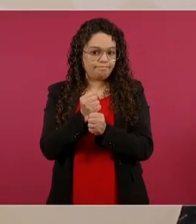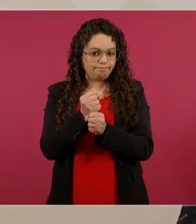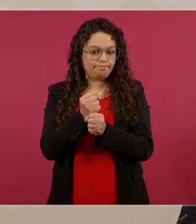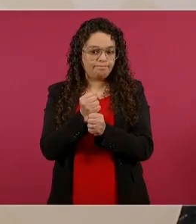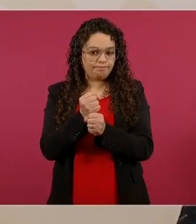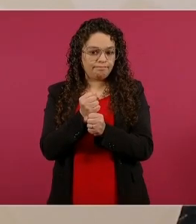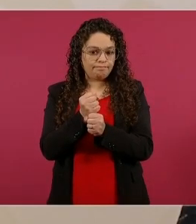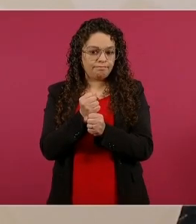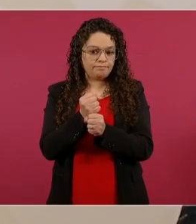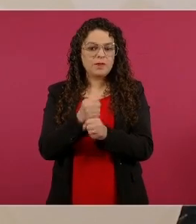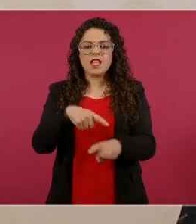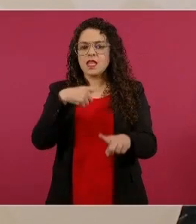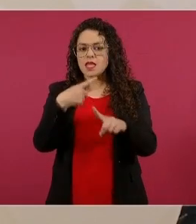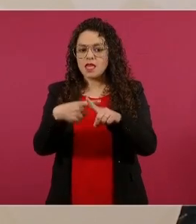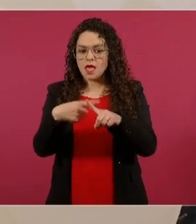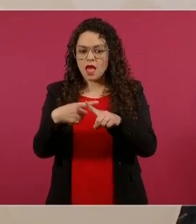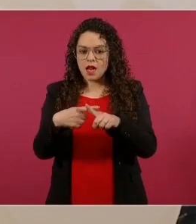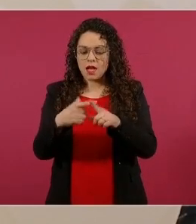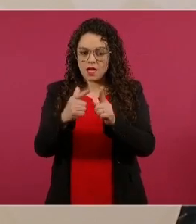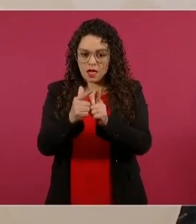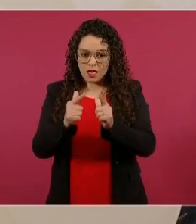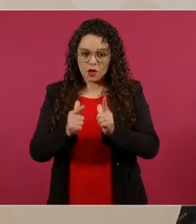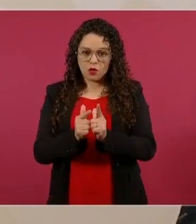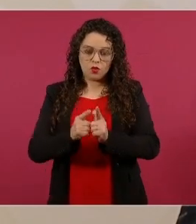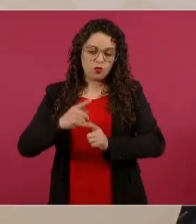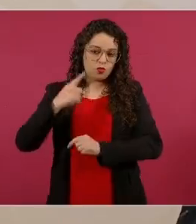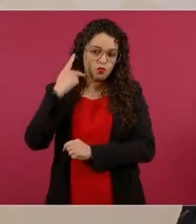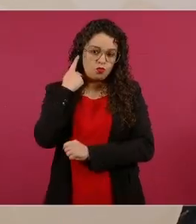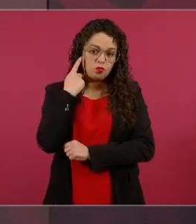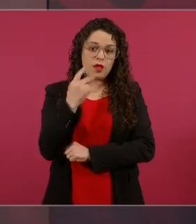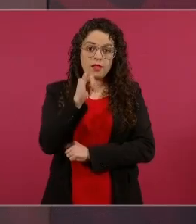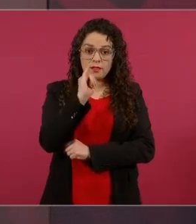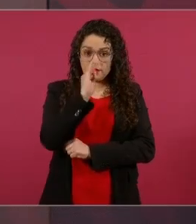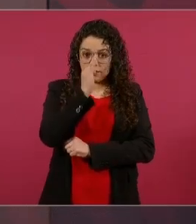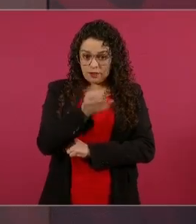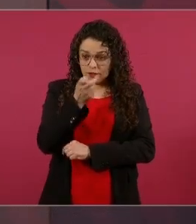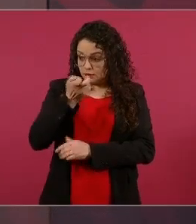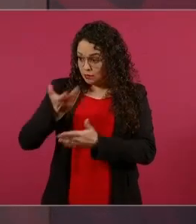ofrezca eso debe tener el apoyo